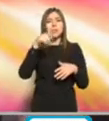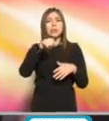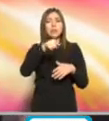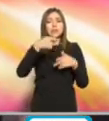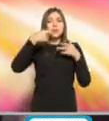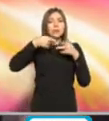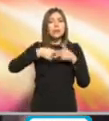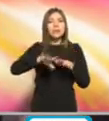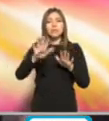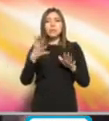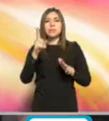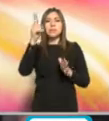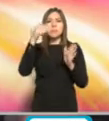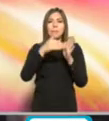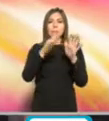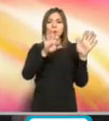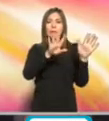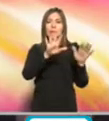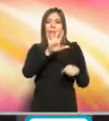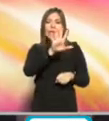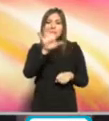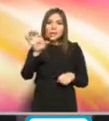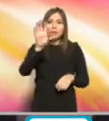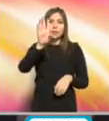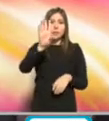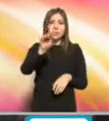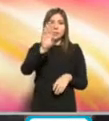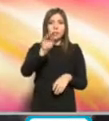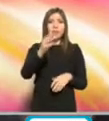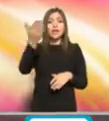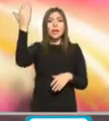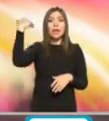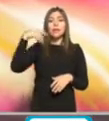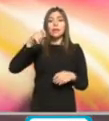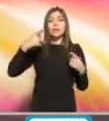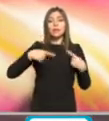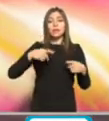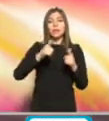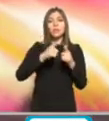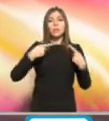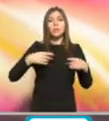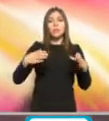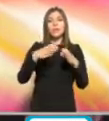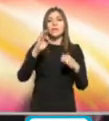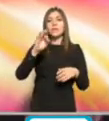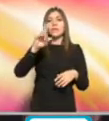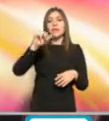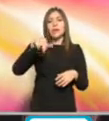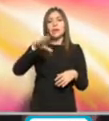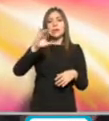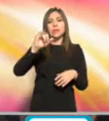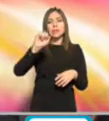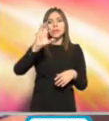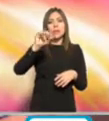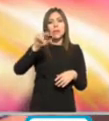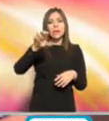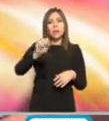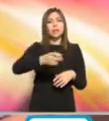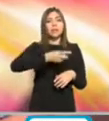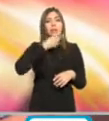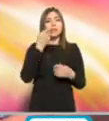inicia hacia 1590, en que los franciscanos establecen que debe haber, igual que en la Vía Santa,